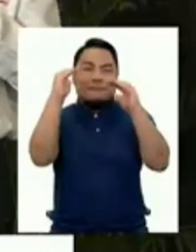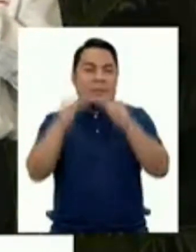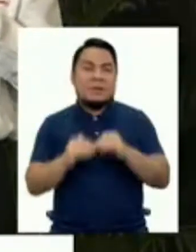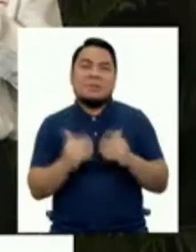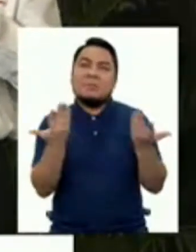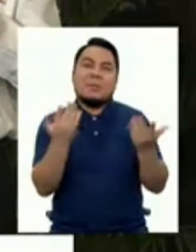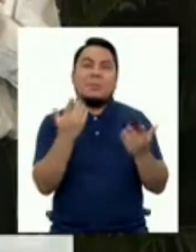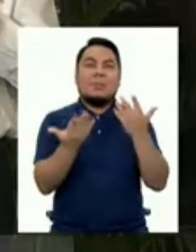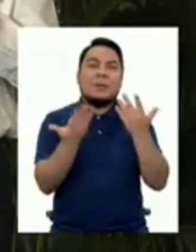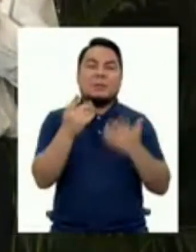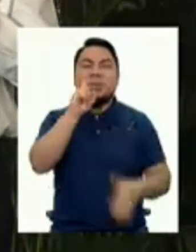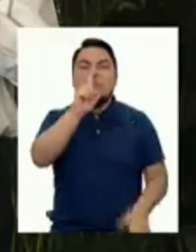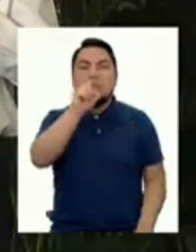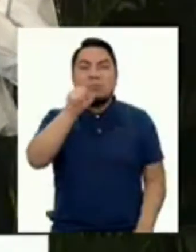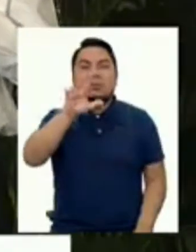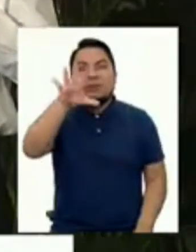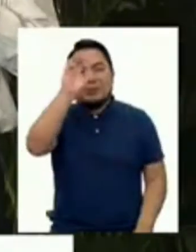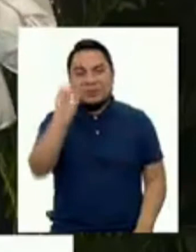1.5%.